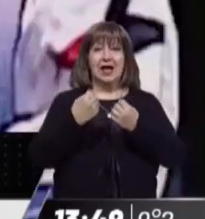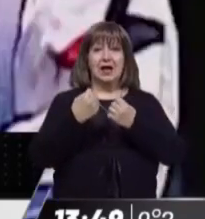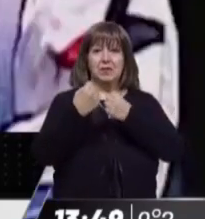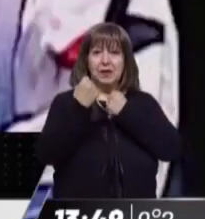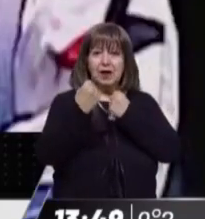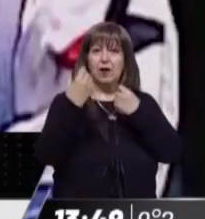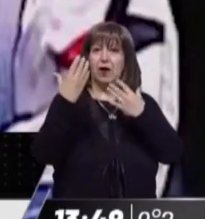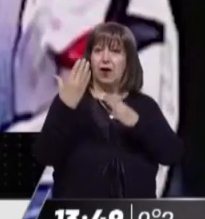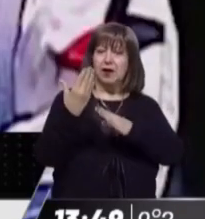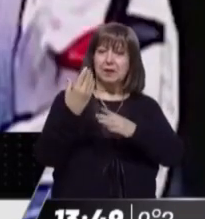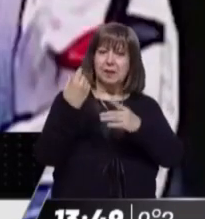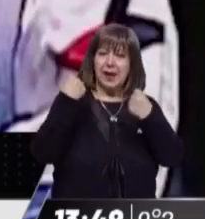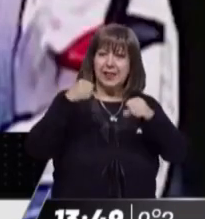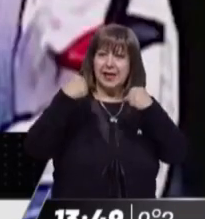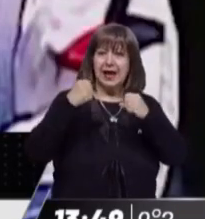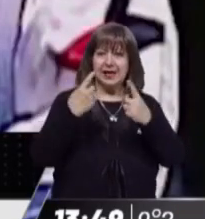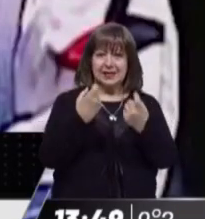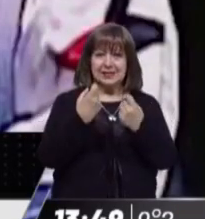profesionalismo,